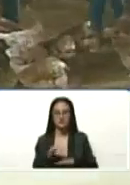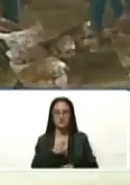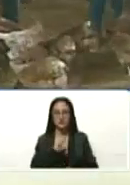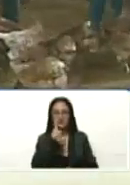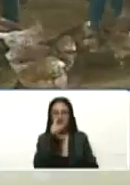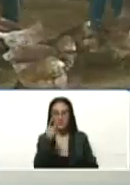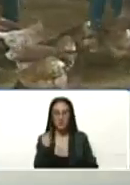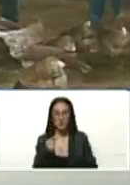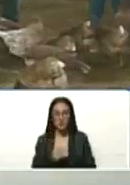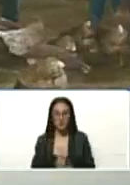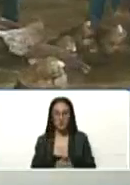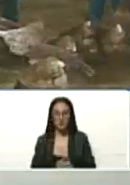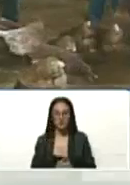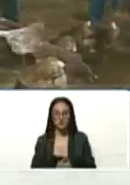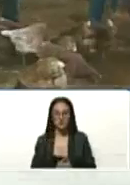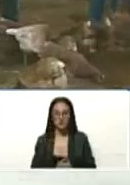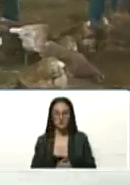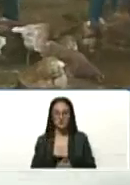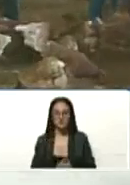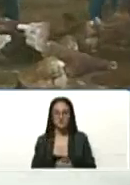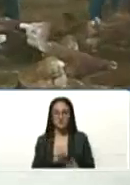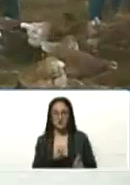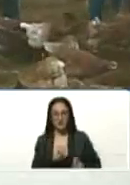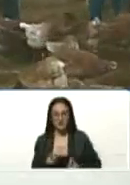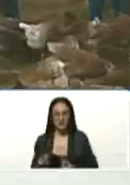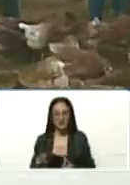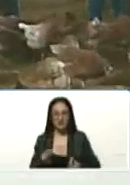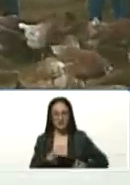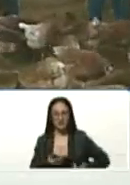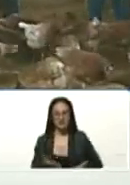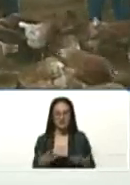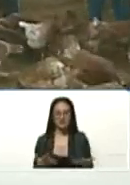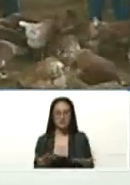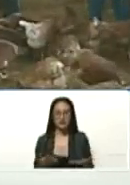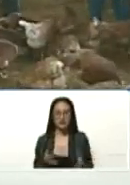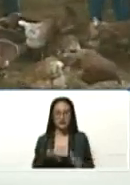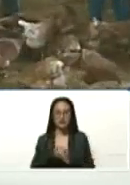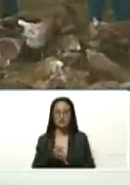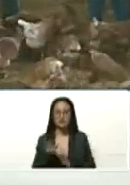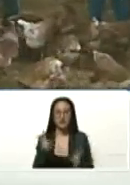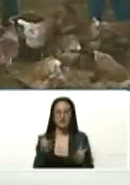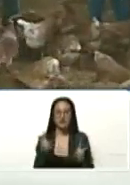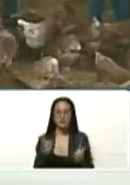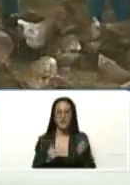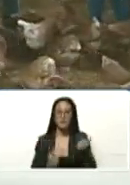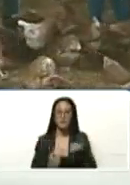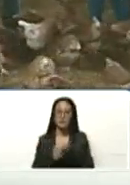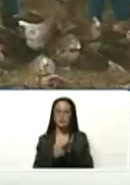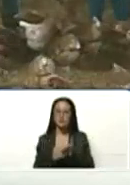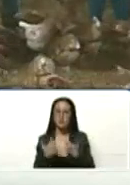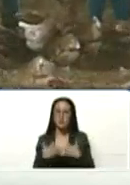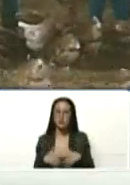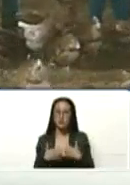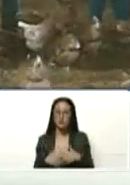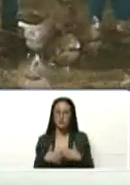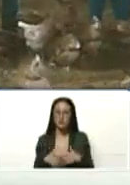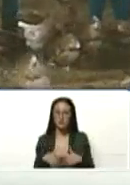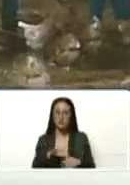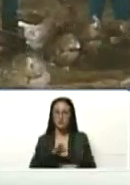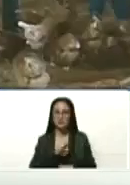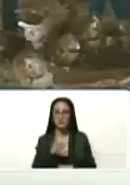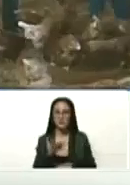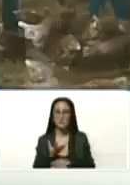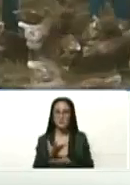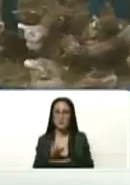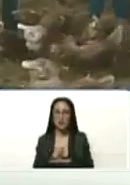Zamora, en Punta Mata, porque esto va a venir a dinamizar, en este caso, y a motorizar todo lo que tiene que ver con el impulso de la producción avícola del estado Monagas